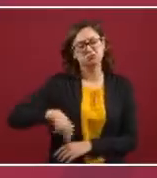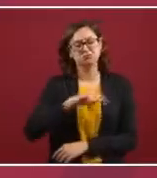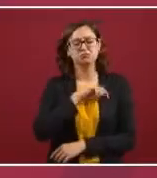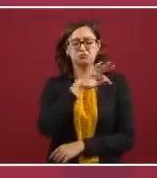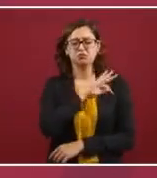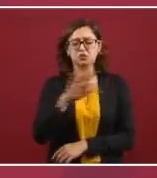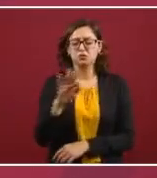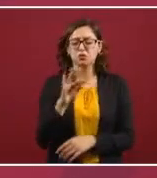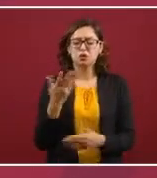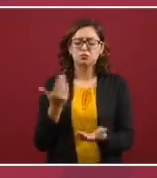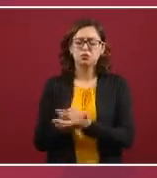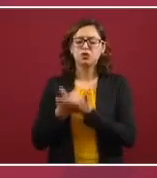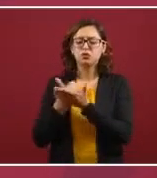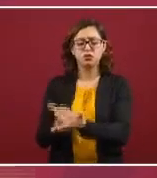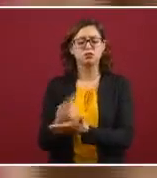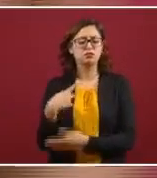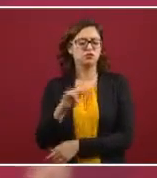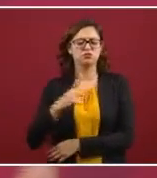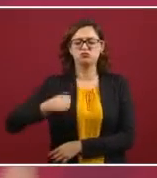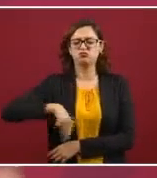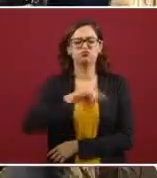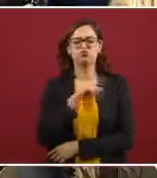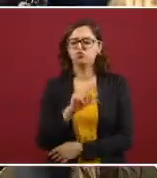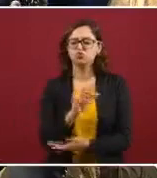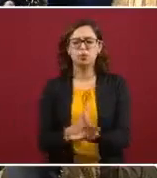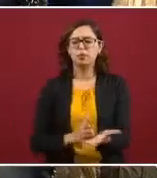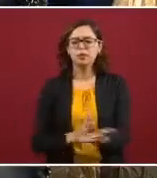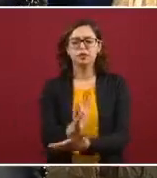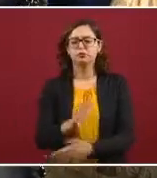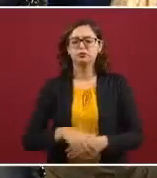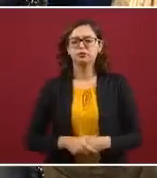procuramos no meternos en eso.